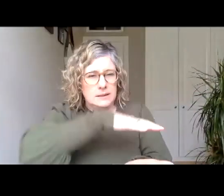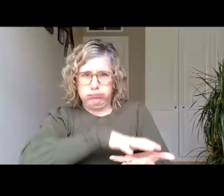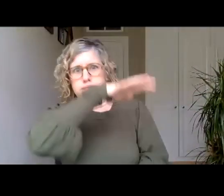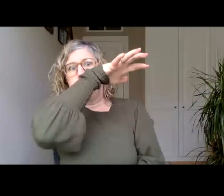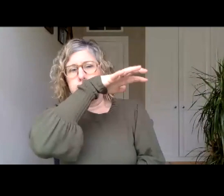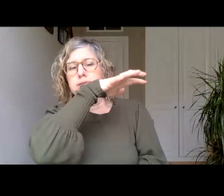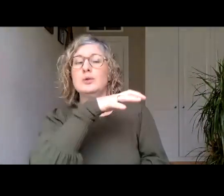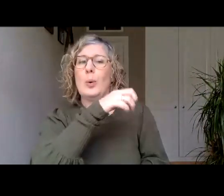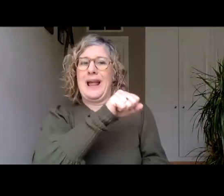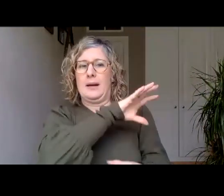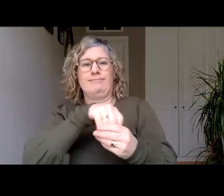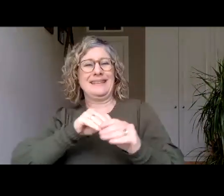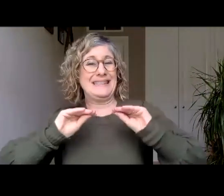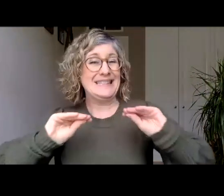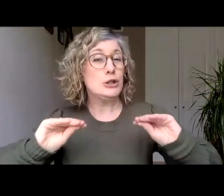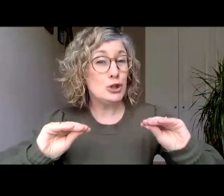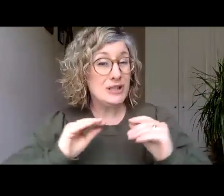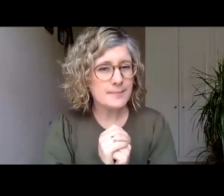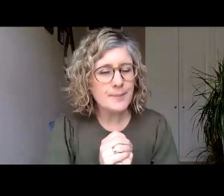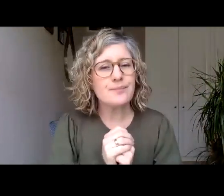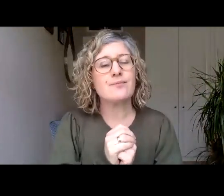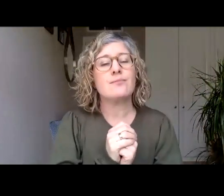supuesto, un corpus de material en inglés,